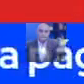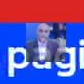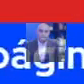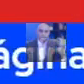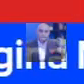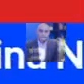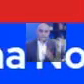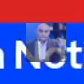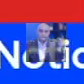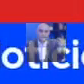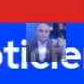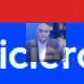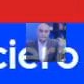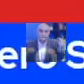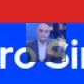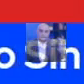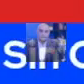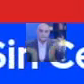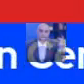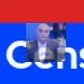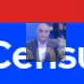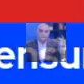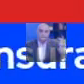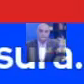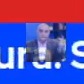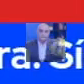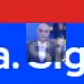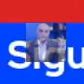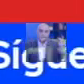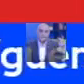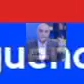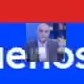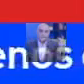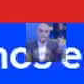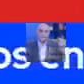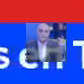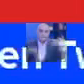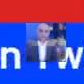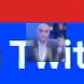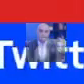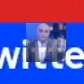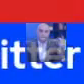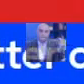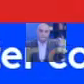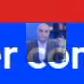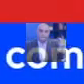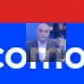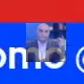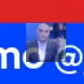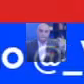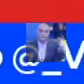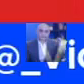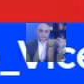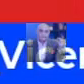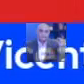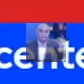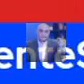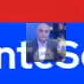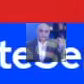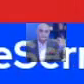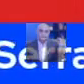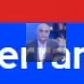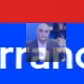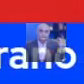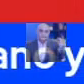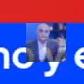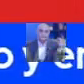un personaje de esta estatura tendría que enorgullecerte, como seguramente ya lo ha hecho, querido Vicente.